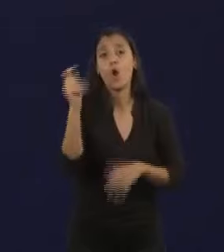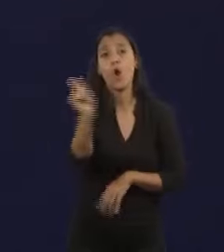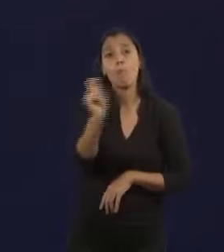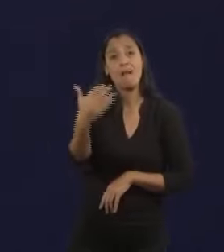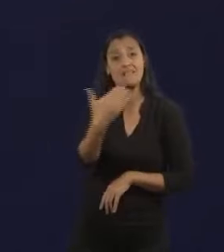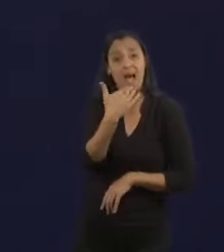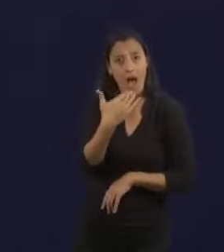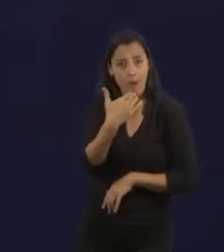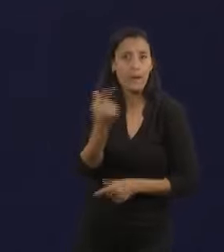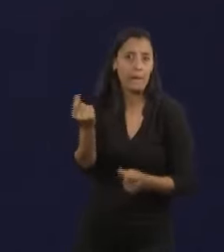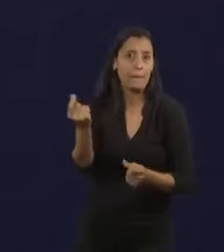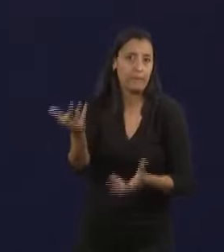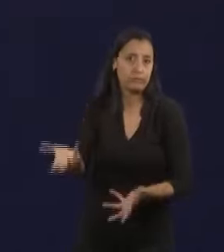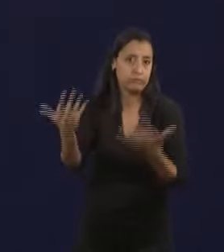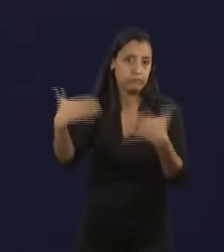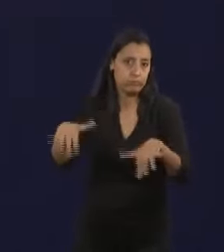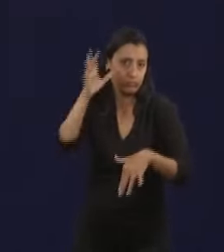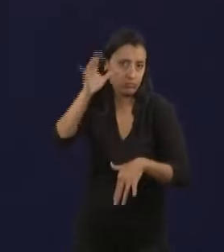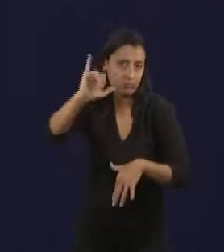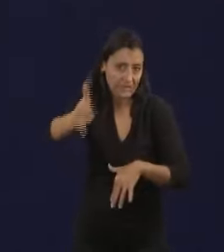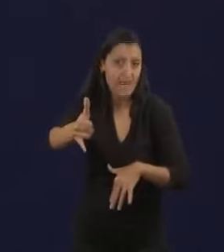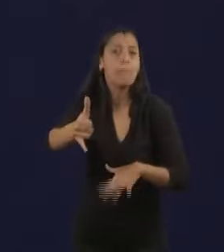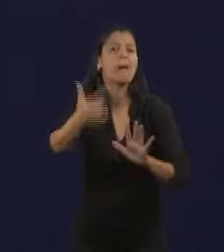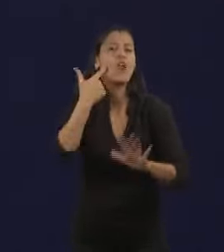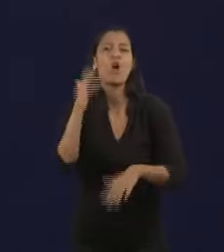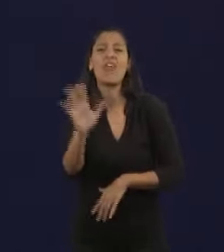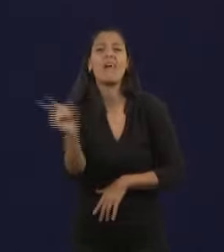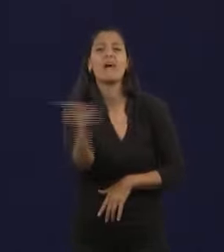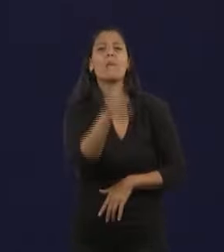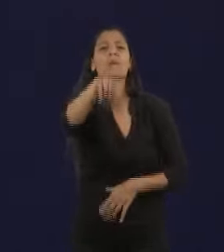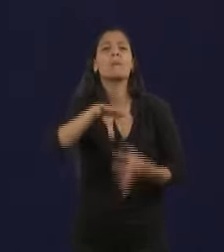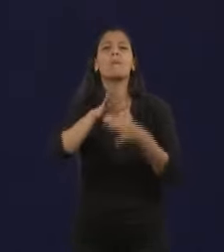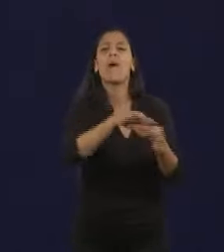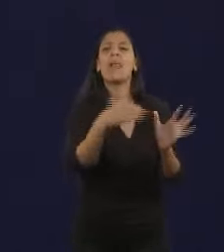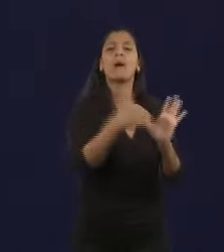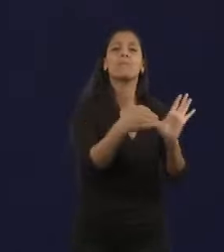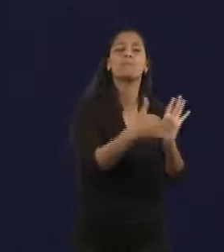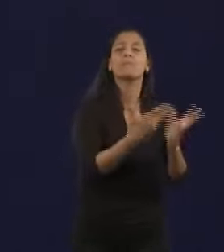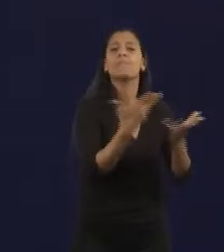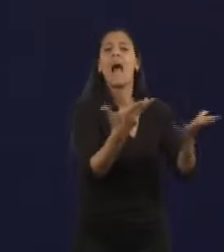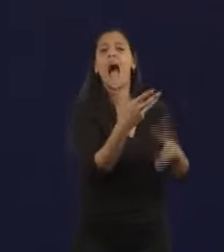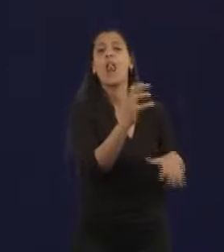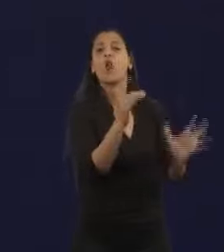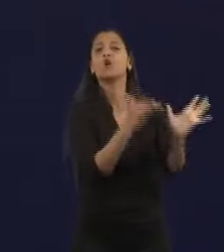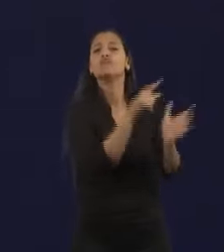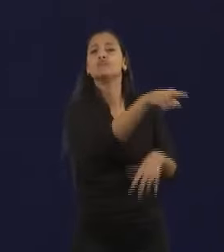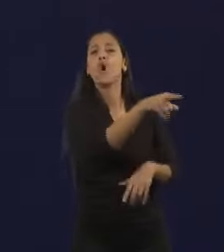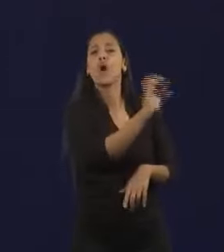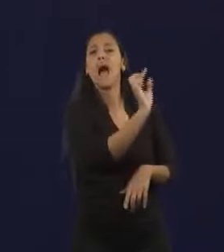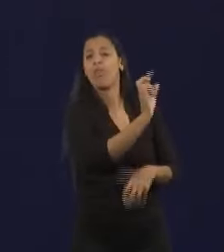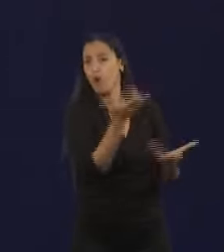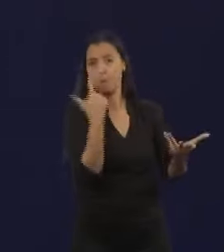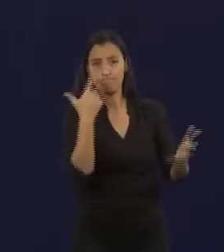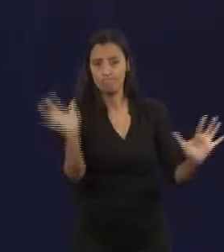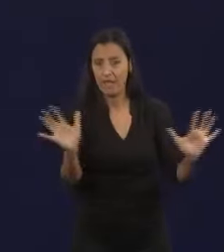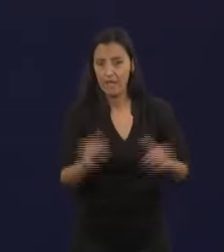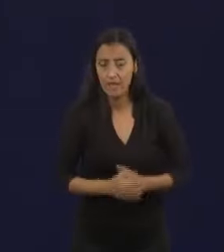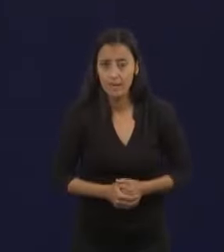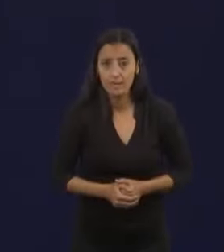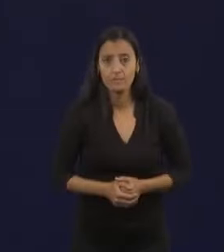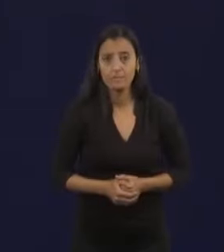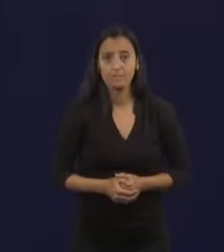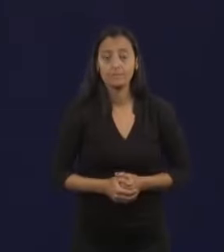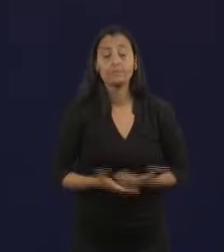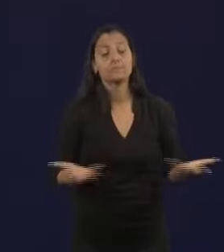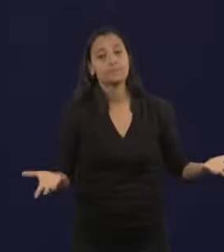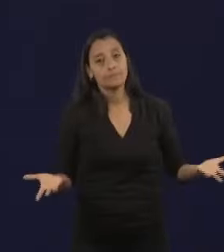que son números altos Pero que nada tienen que ver con esto que con esto que estamos de hecho te lo